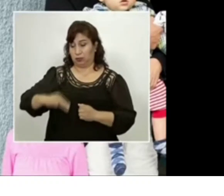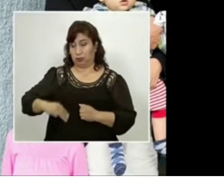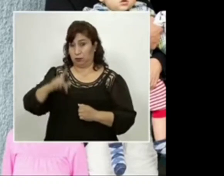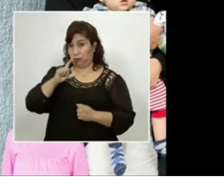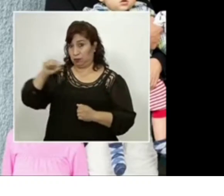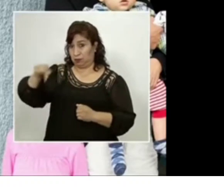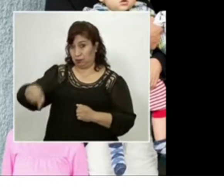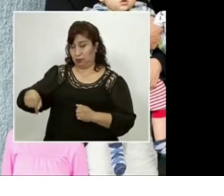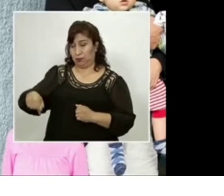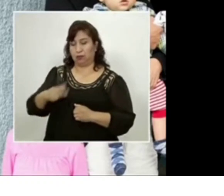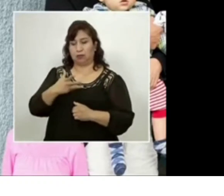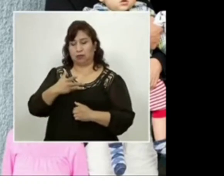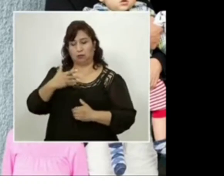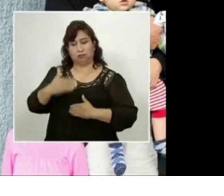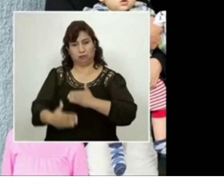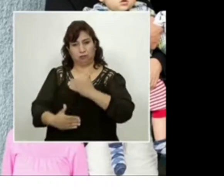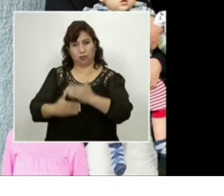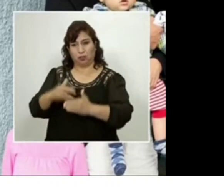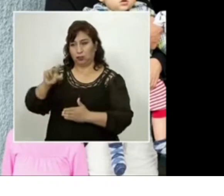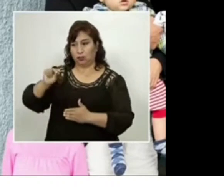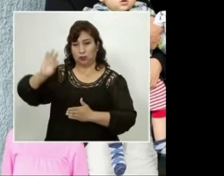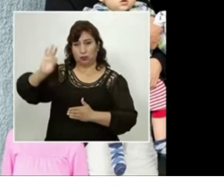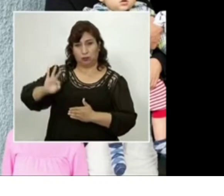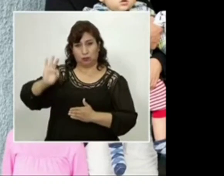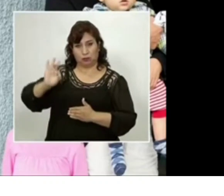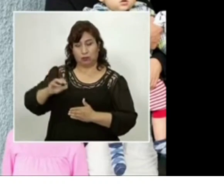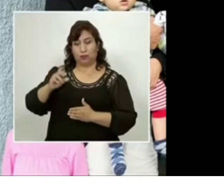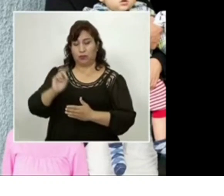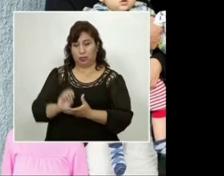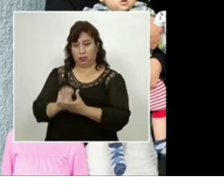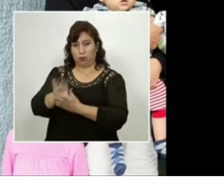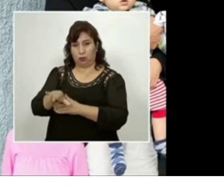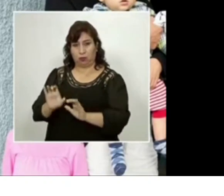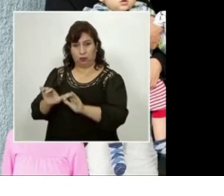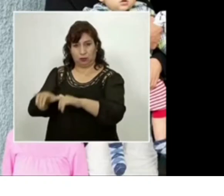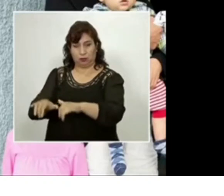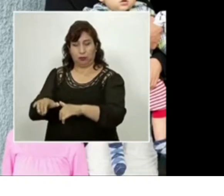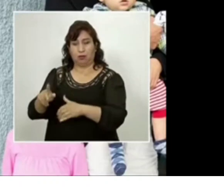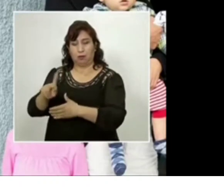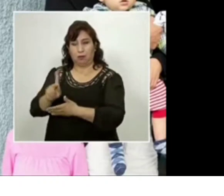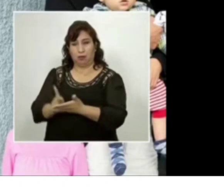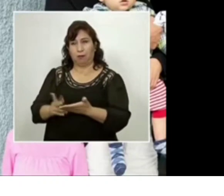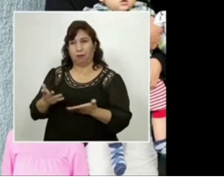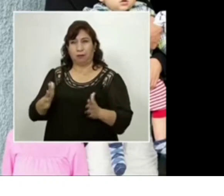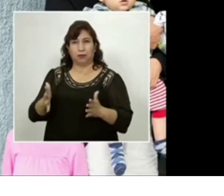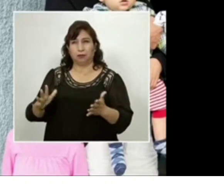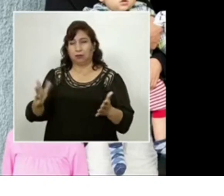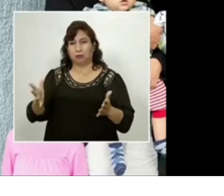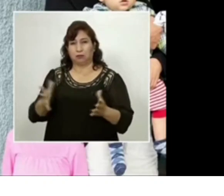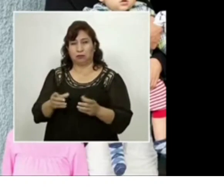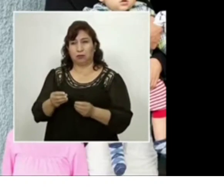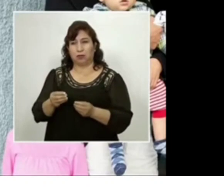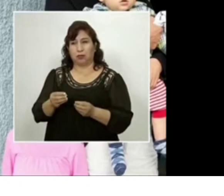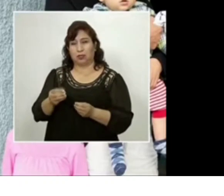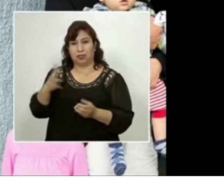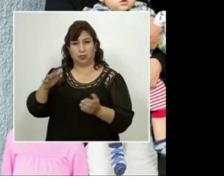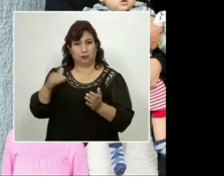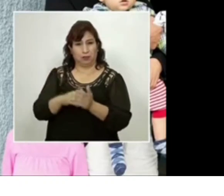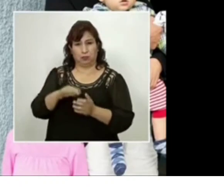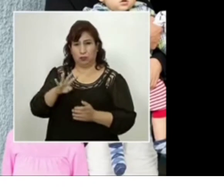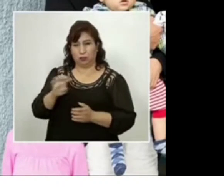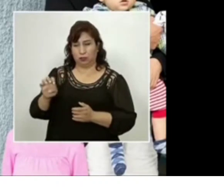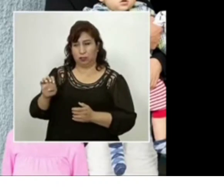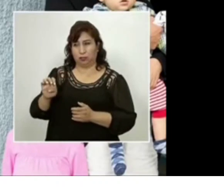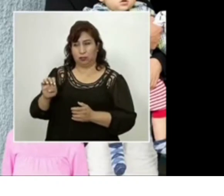también se lleva un avance de 84% en la incorporación al programa de un total de 10.491